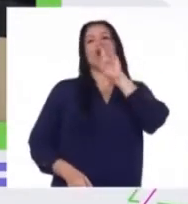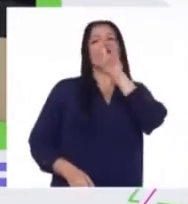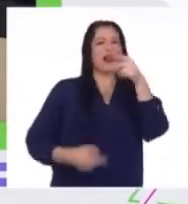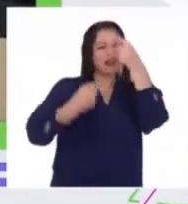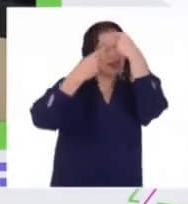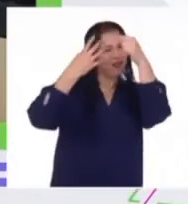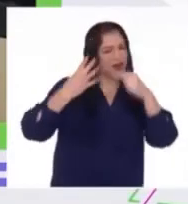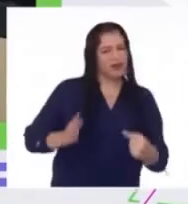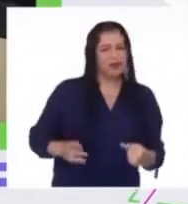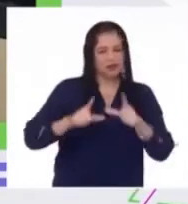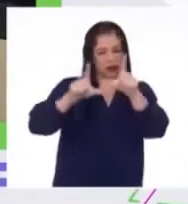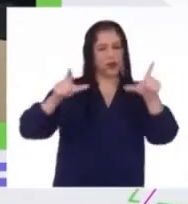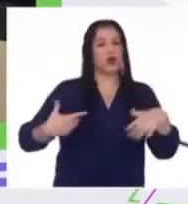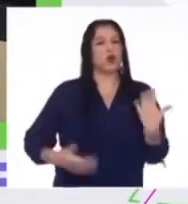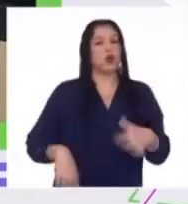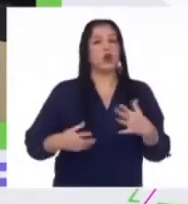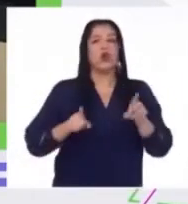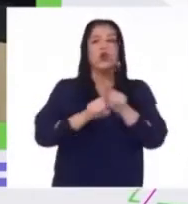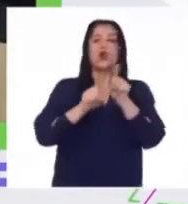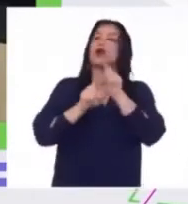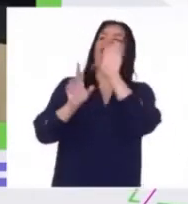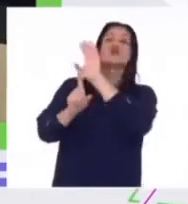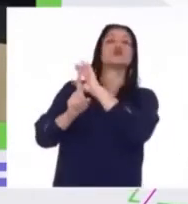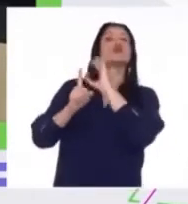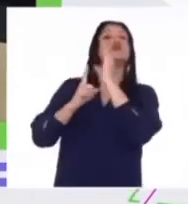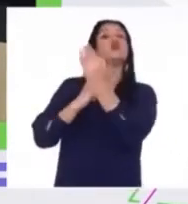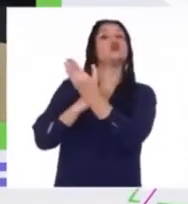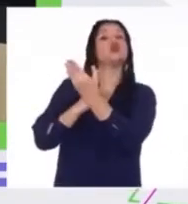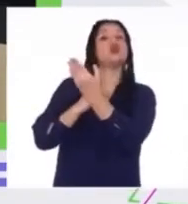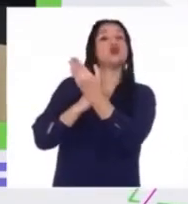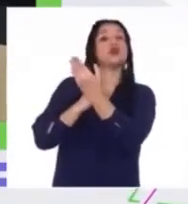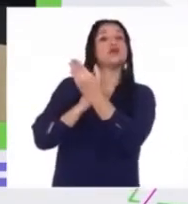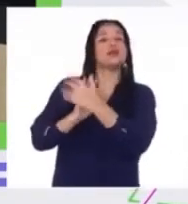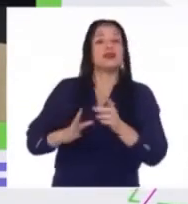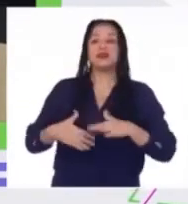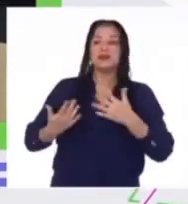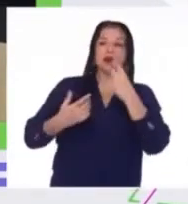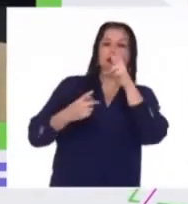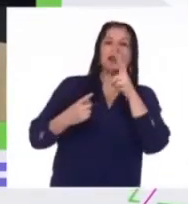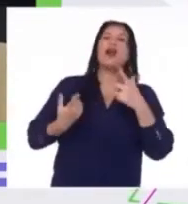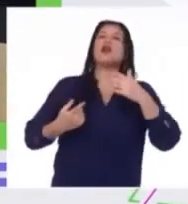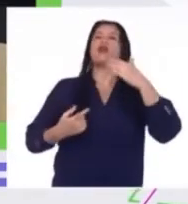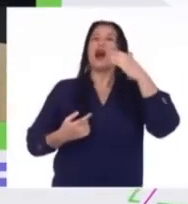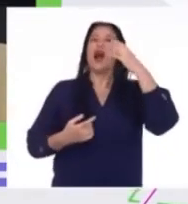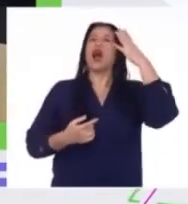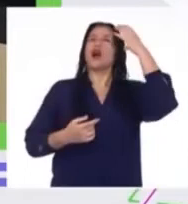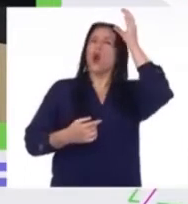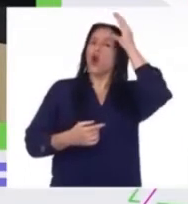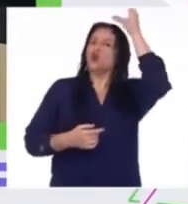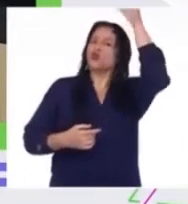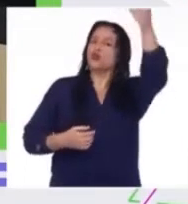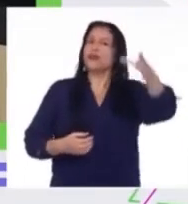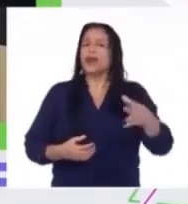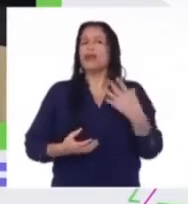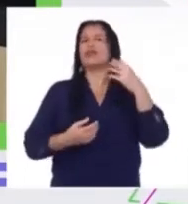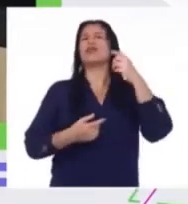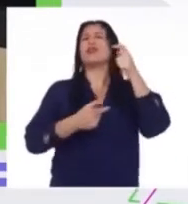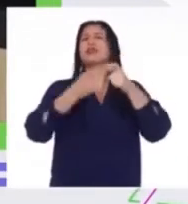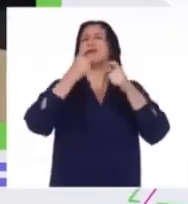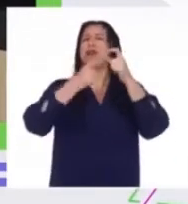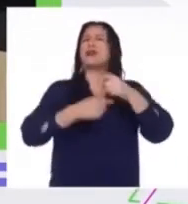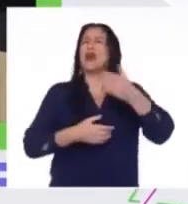o también como su patrimonio cultural intangible, los saberes ancestrales,